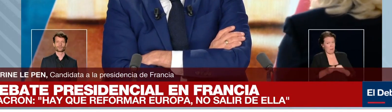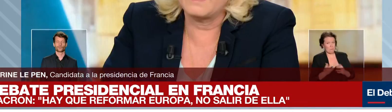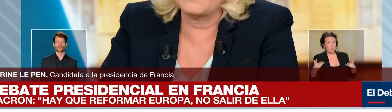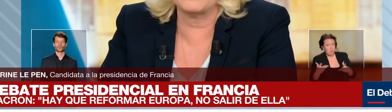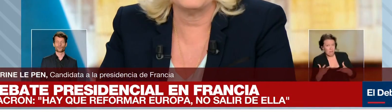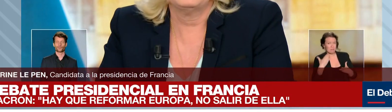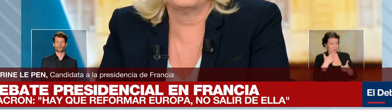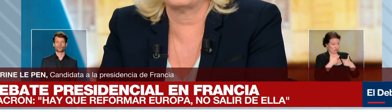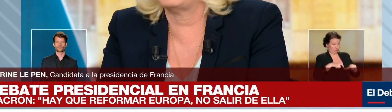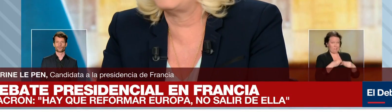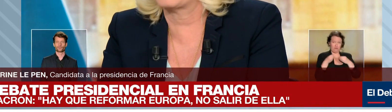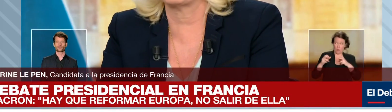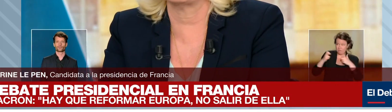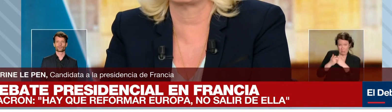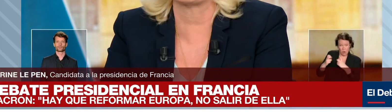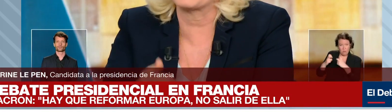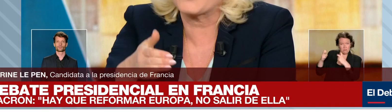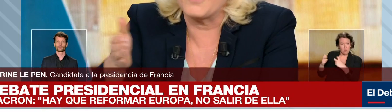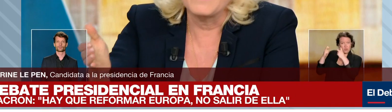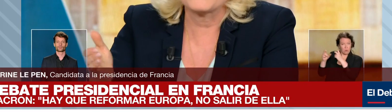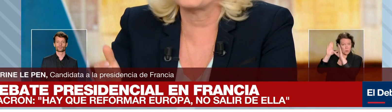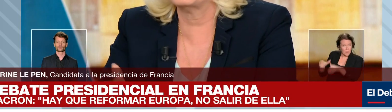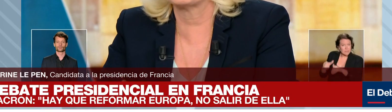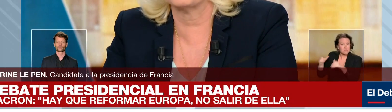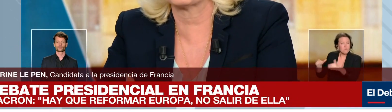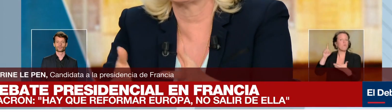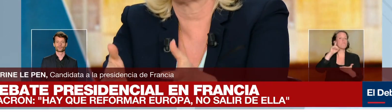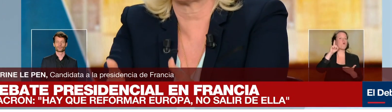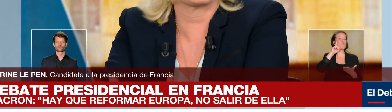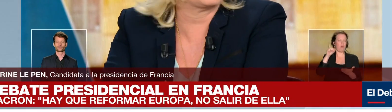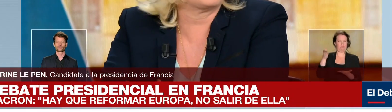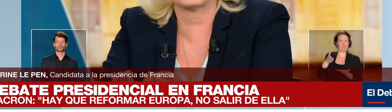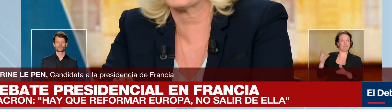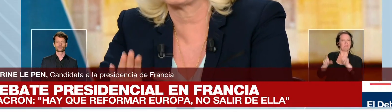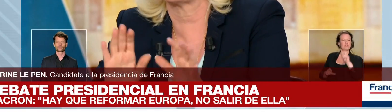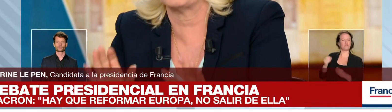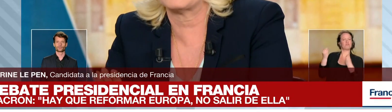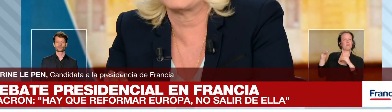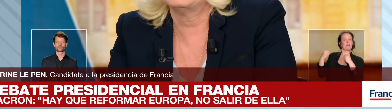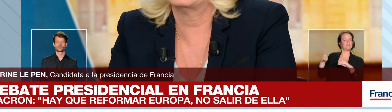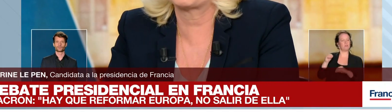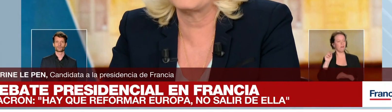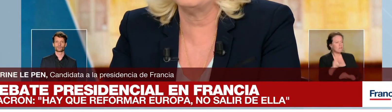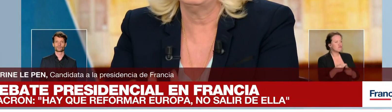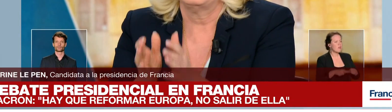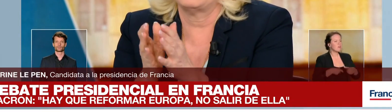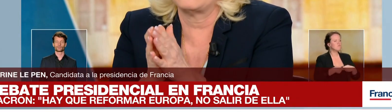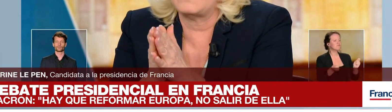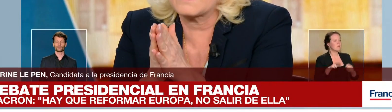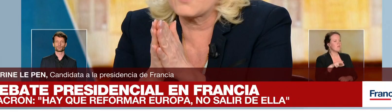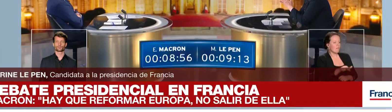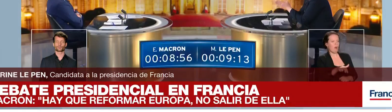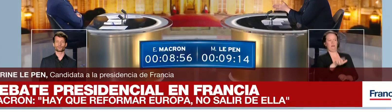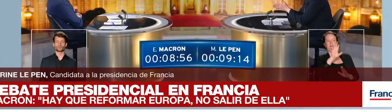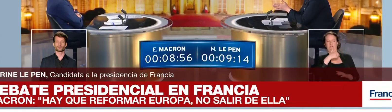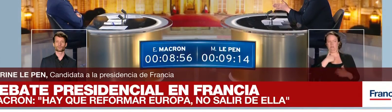inflacionarios, porque, por supuesto, los comerciantes dicen, ok, como de todas maneras vamos a recibir un cheque, entonces